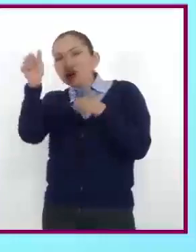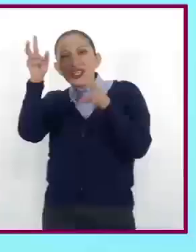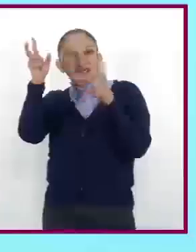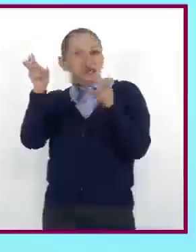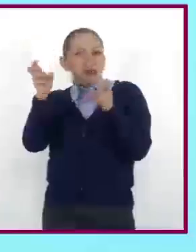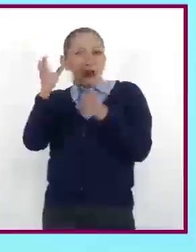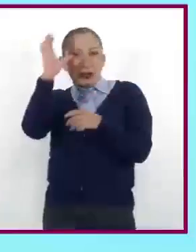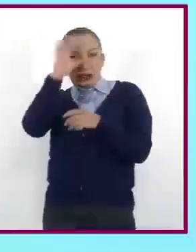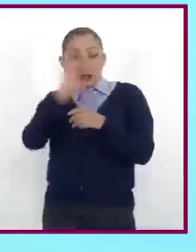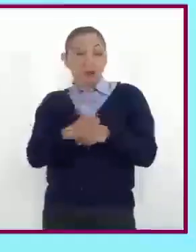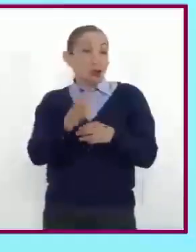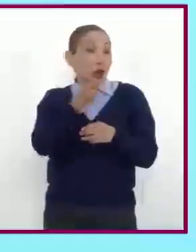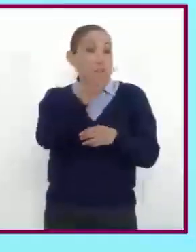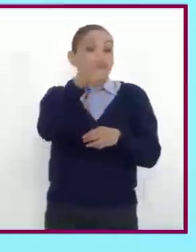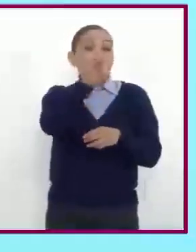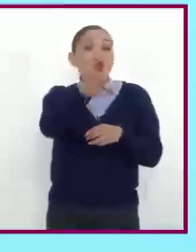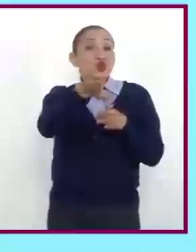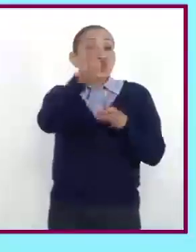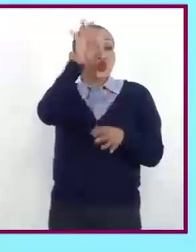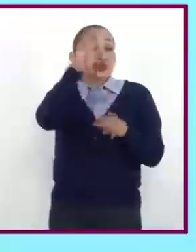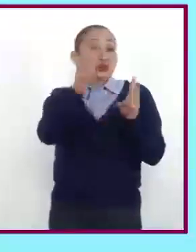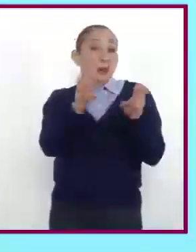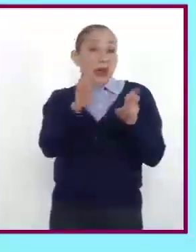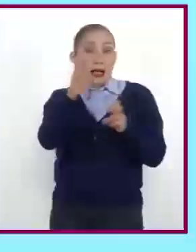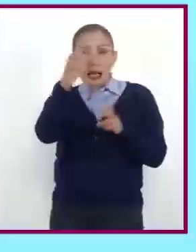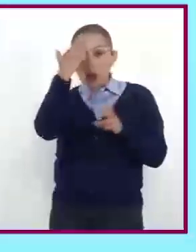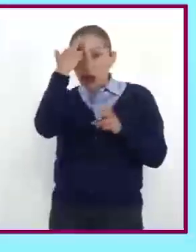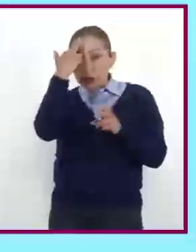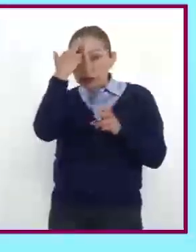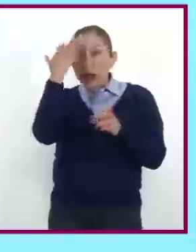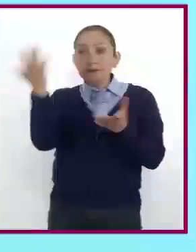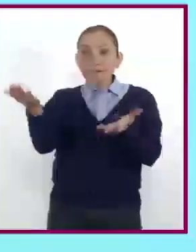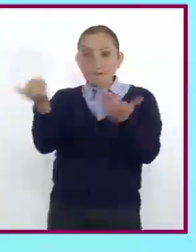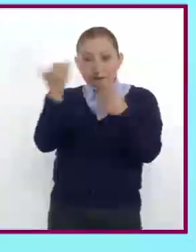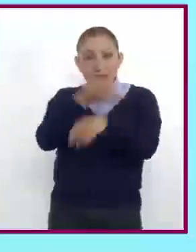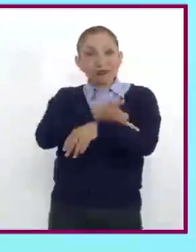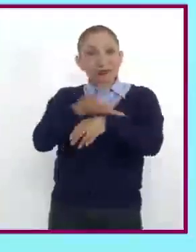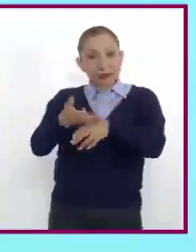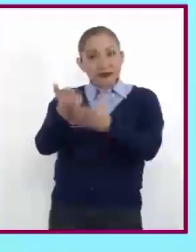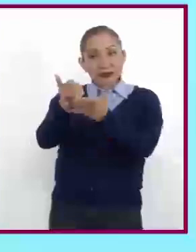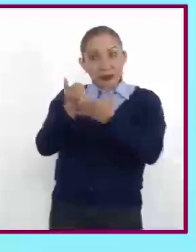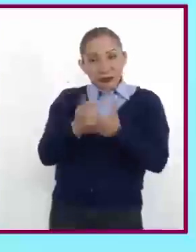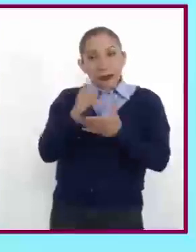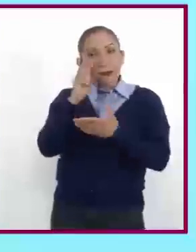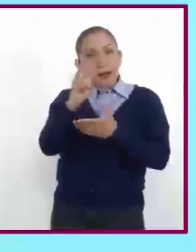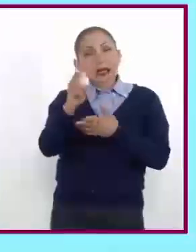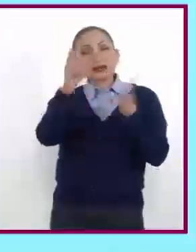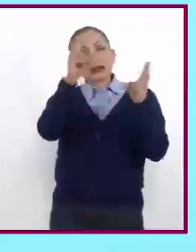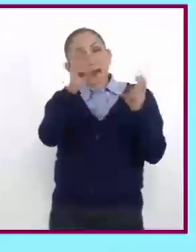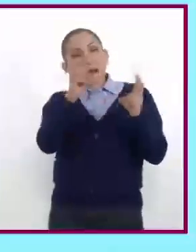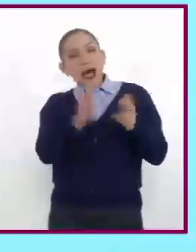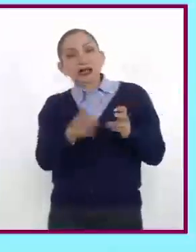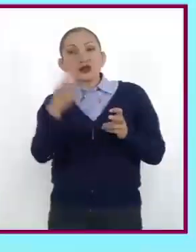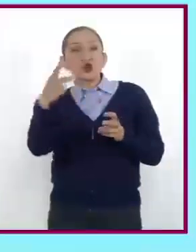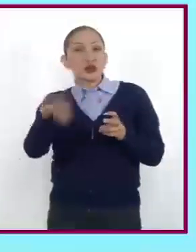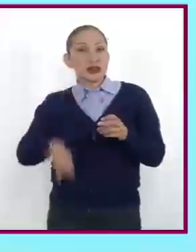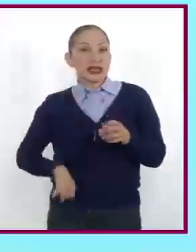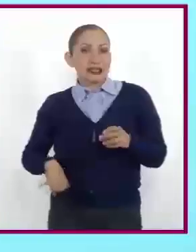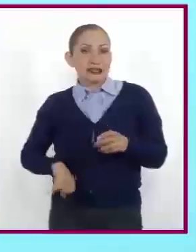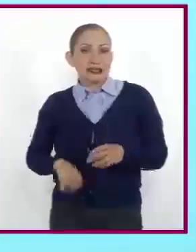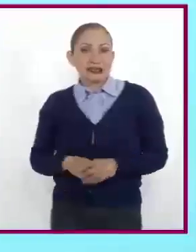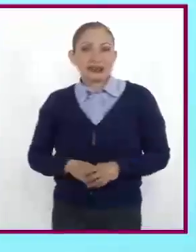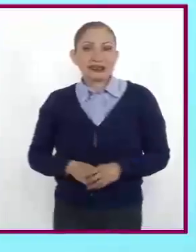ciencia. Sea cual sea el tema que elijan, recuerden involucrar a su familia y tomar en cuenta las temáticas de su